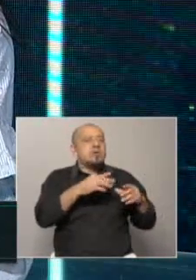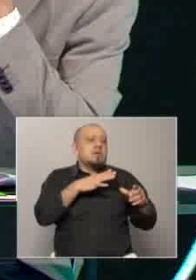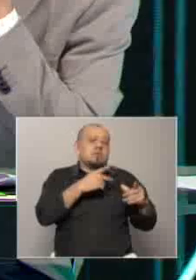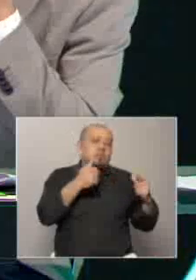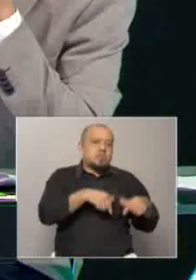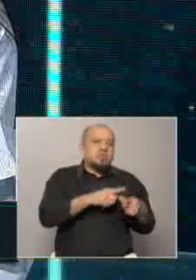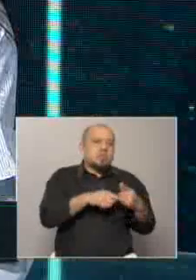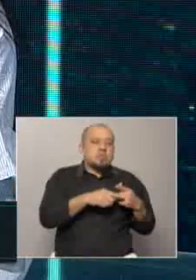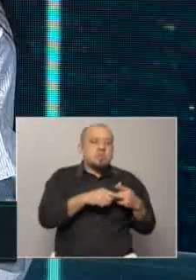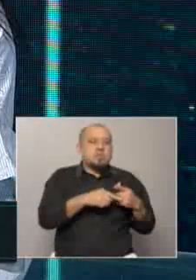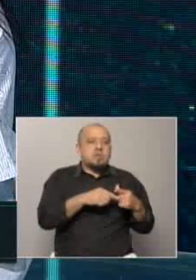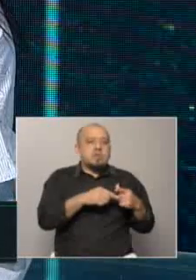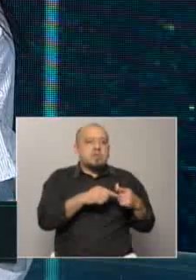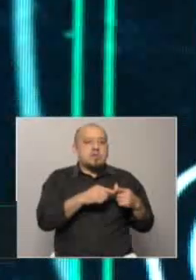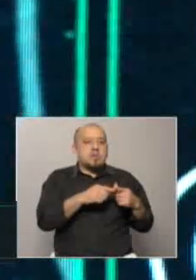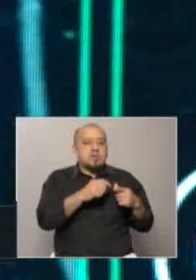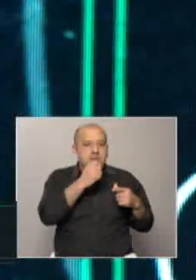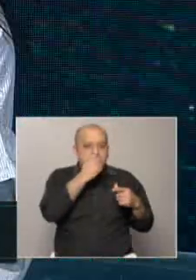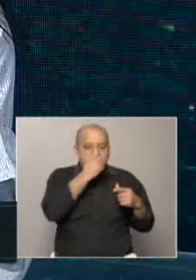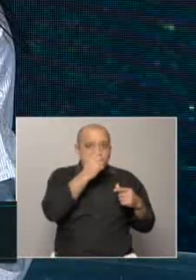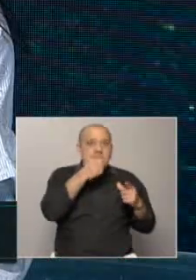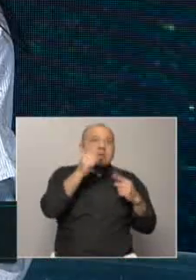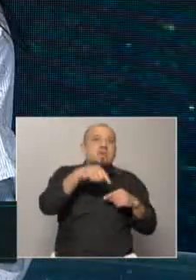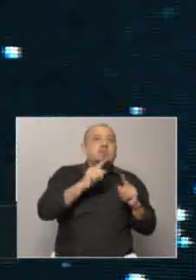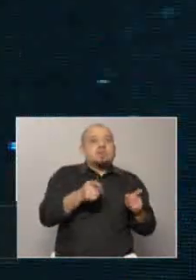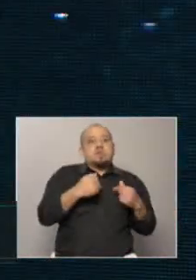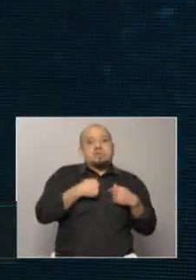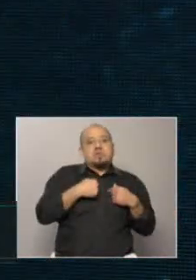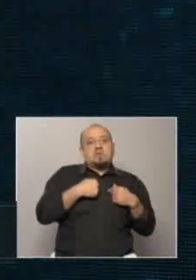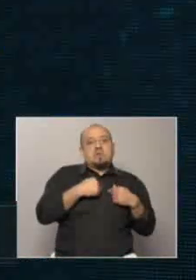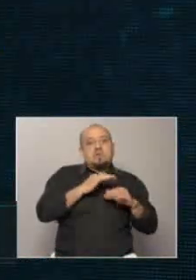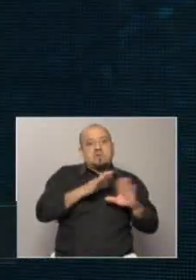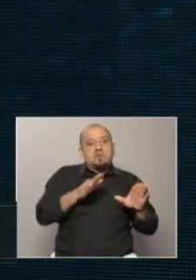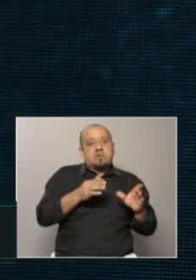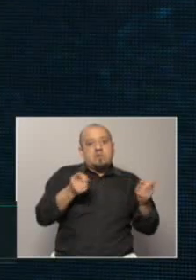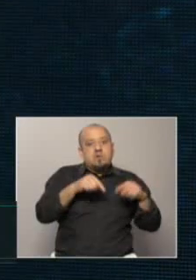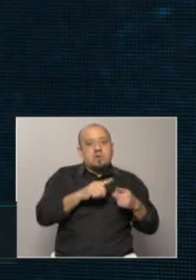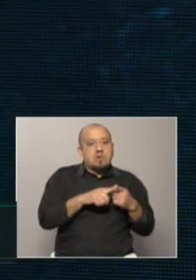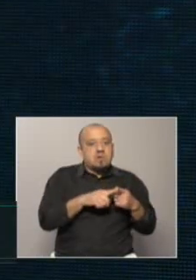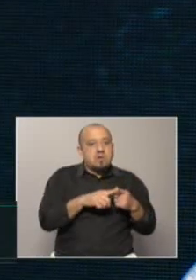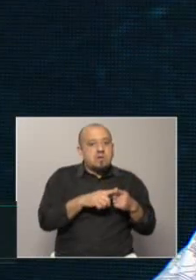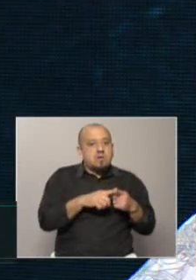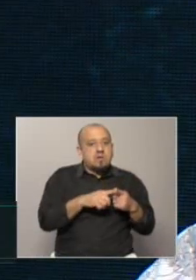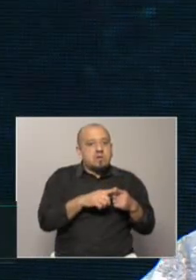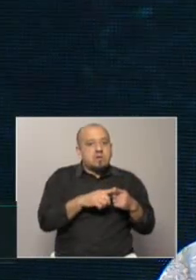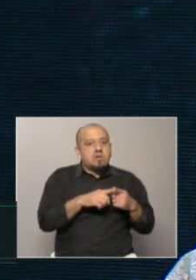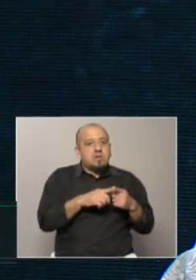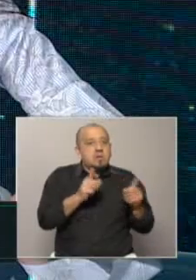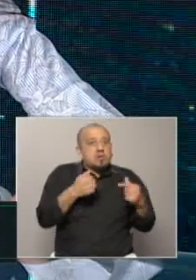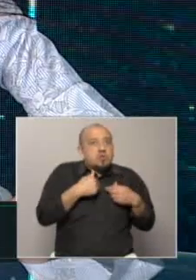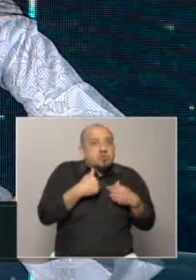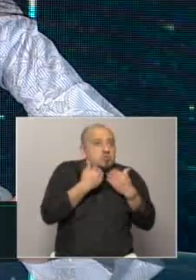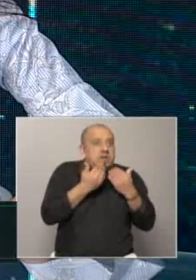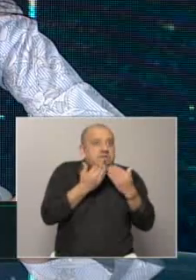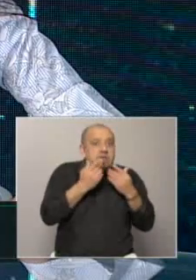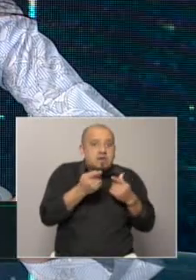etcétera. Ahí, No, la apretaste. Me dejaste clavado, o sea que olvídate de que vuelva a hacerte una nota, no sé qué. Me dice, no, pero yo ni siquiera sabía.